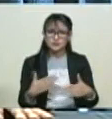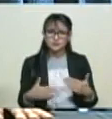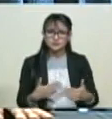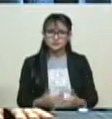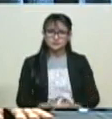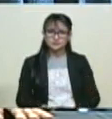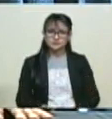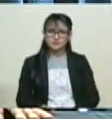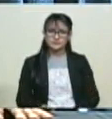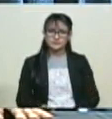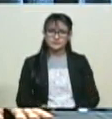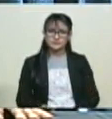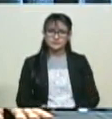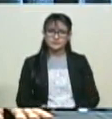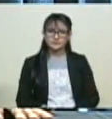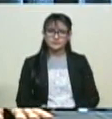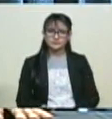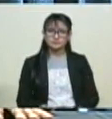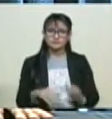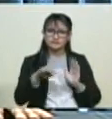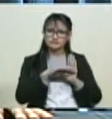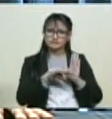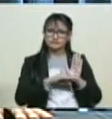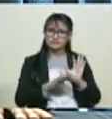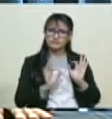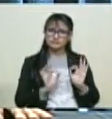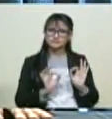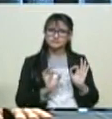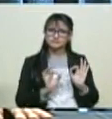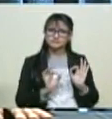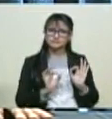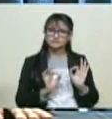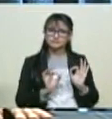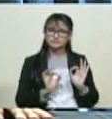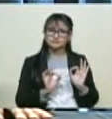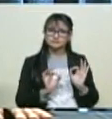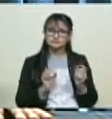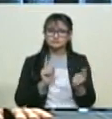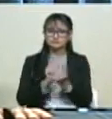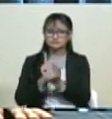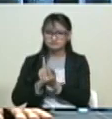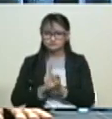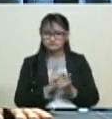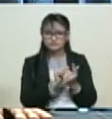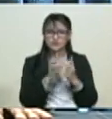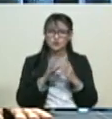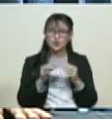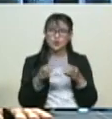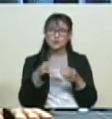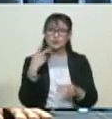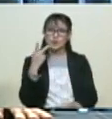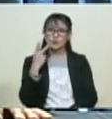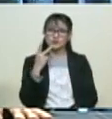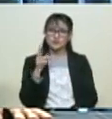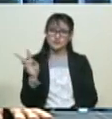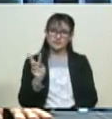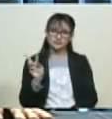y un conjunto de medidas para acercar todos los sectores políticos del valle